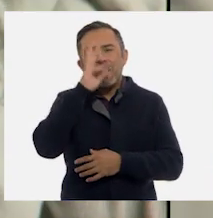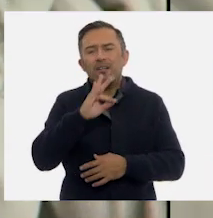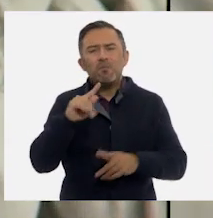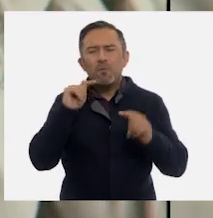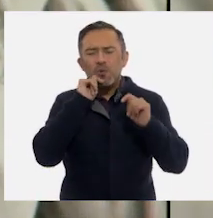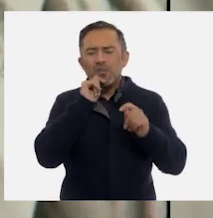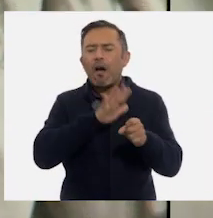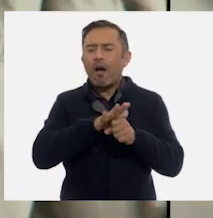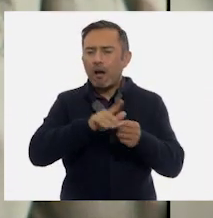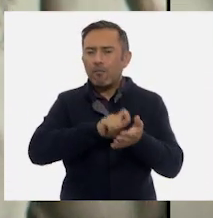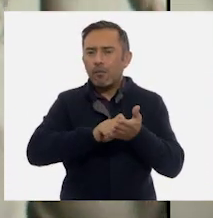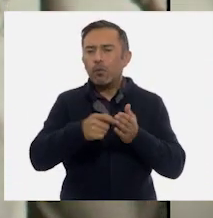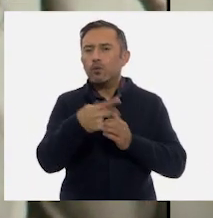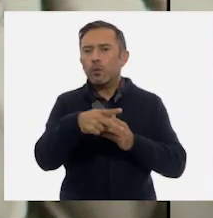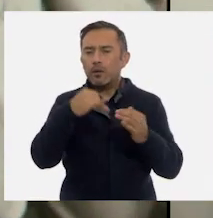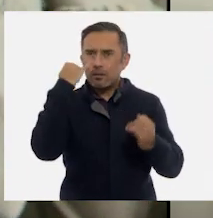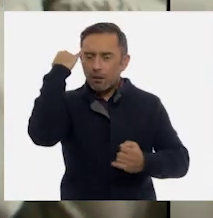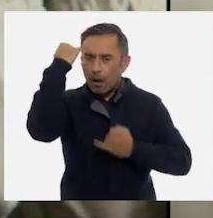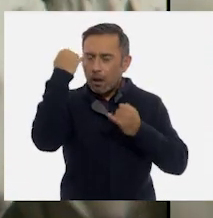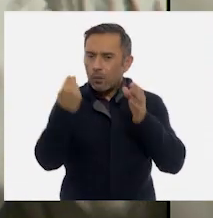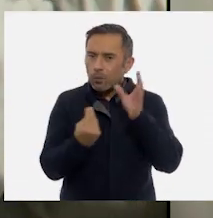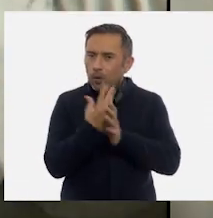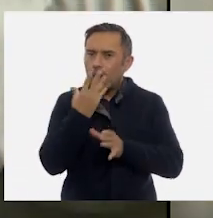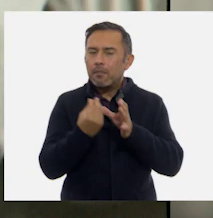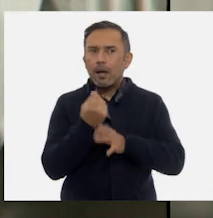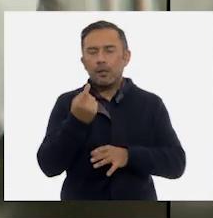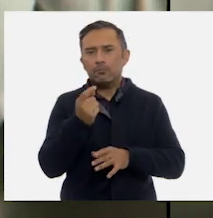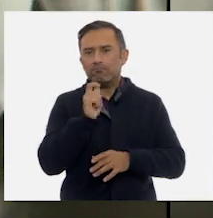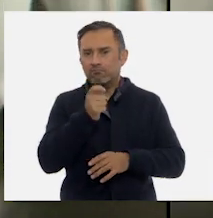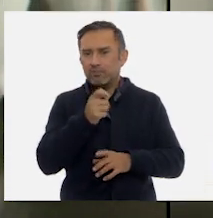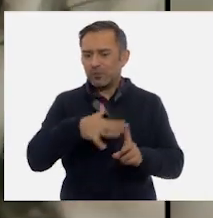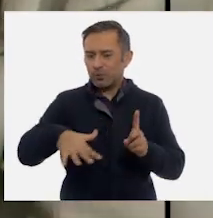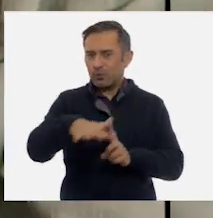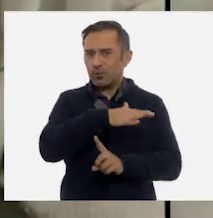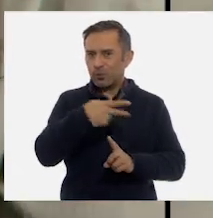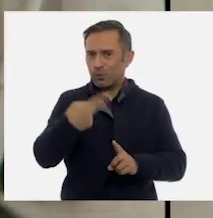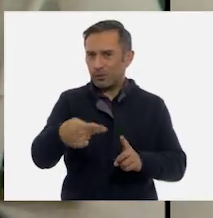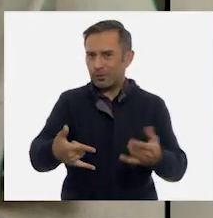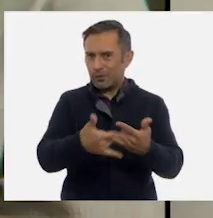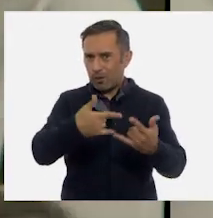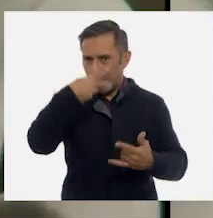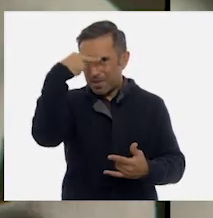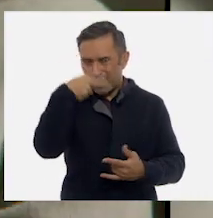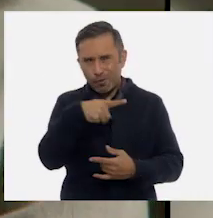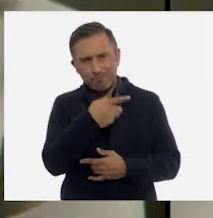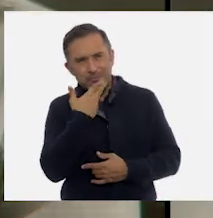original, inquieta, crítica de la realidad y la historia de México.